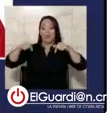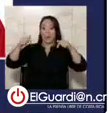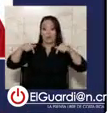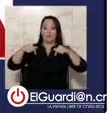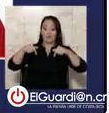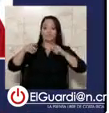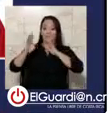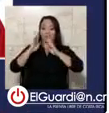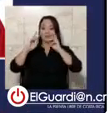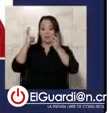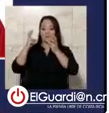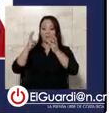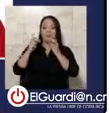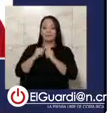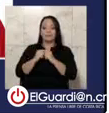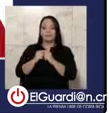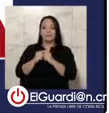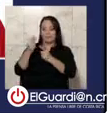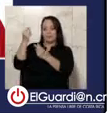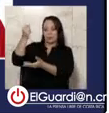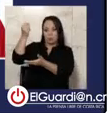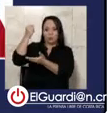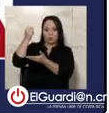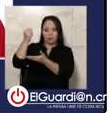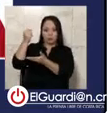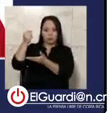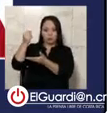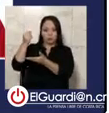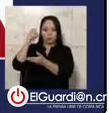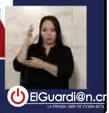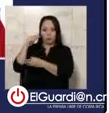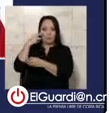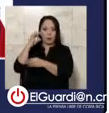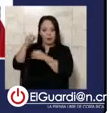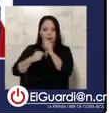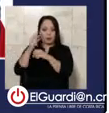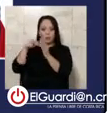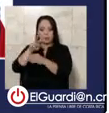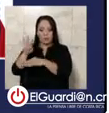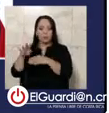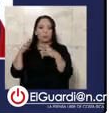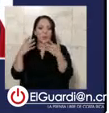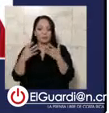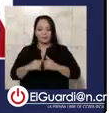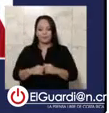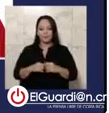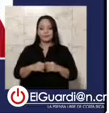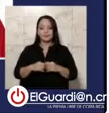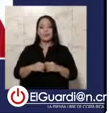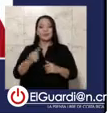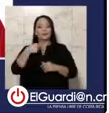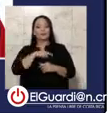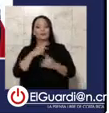discutiendo el presupuesto de la República para el año 2024, es que el hecho de que le